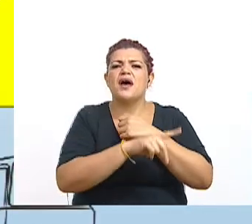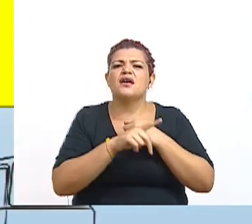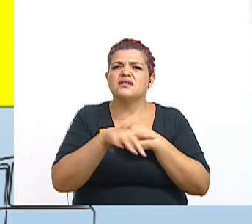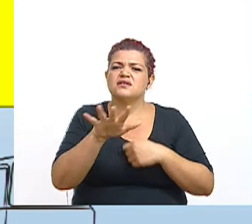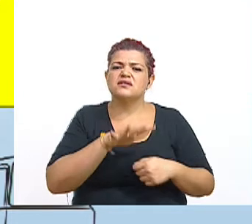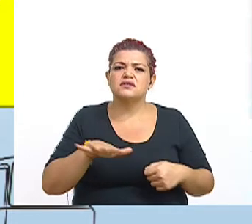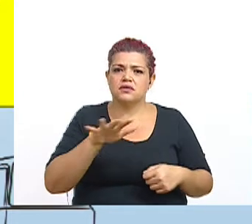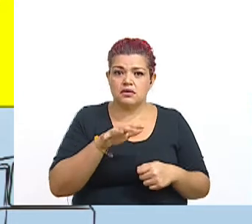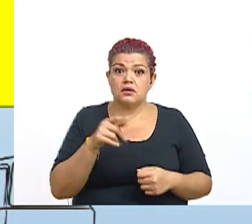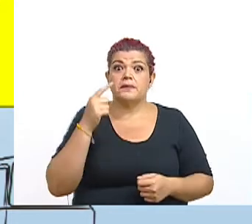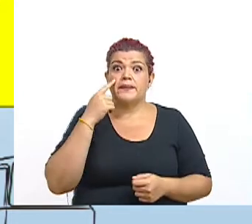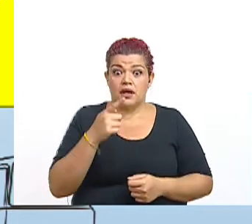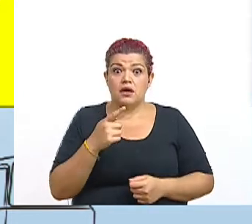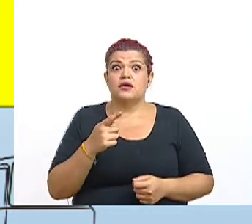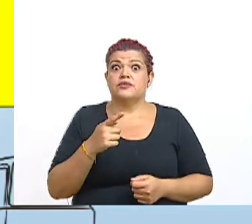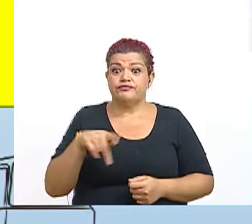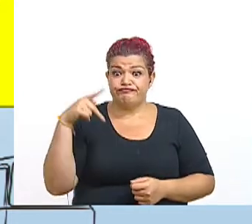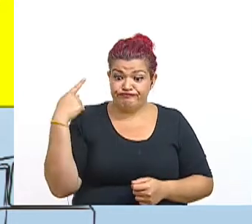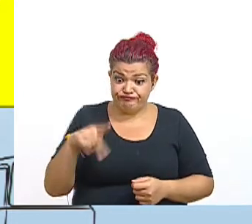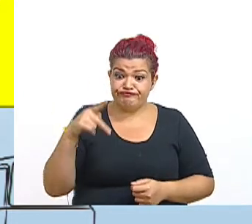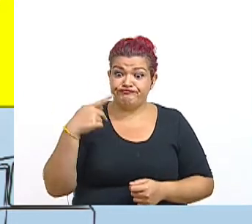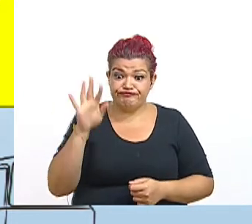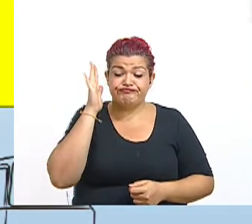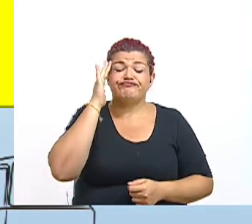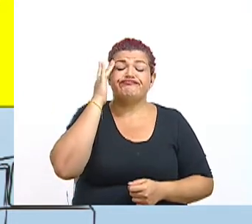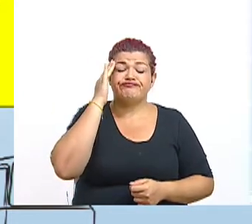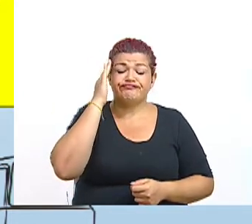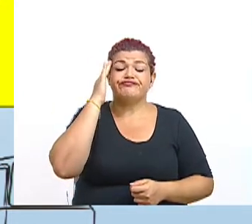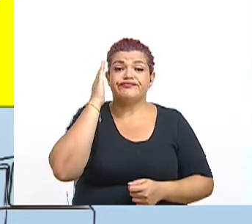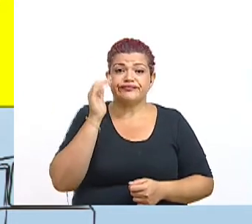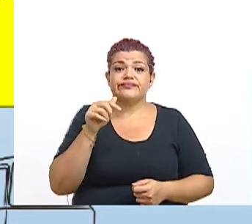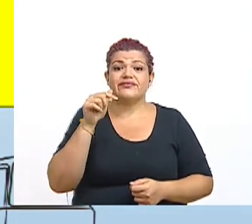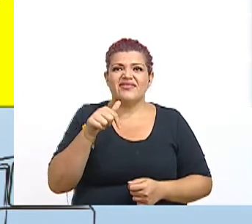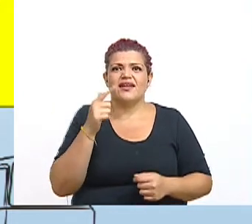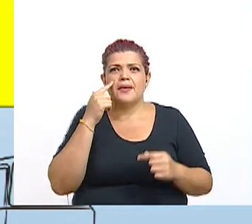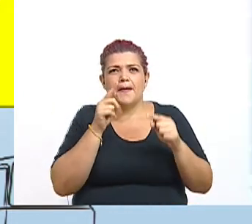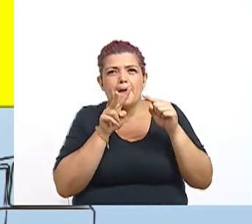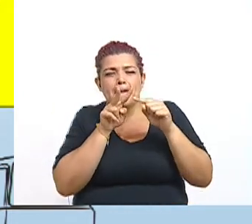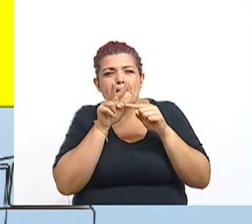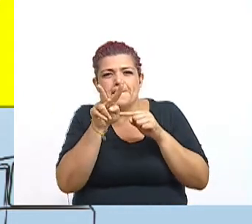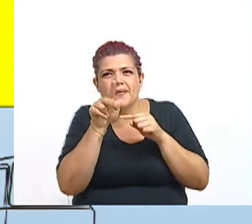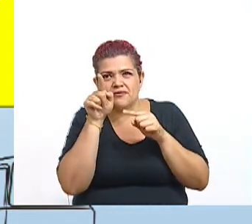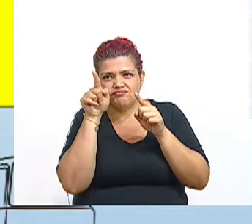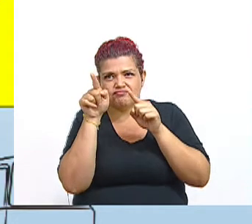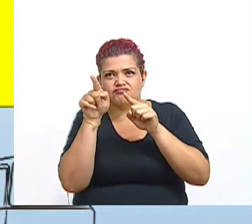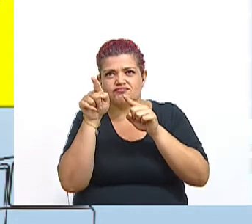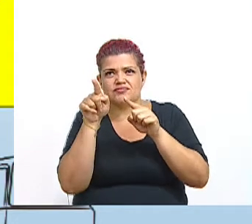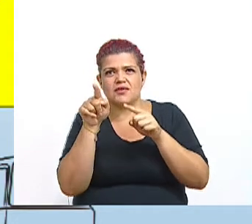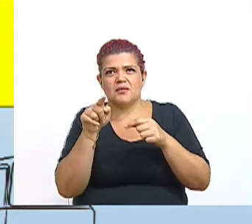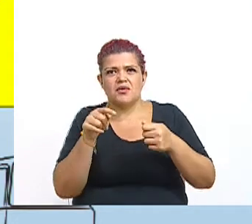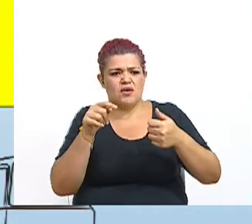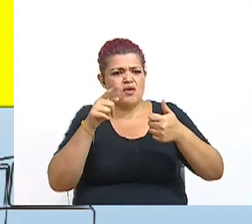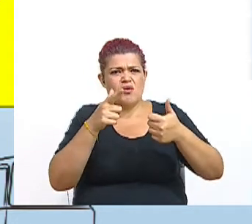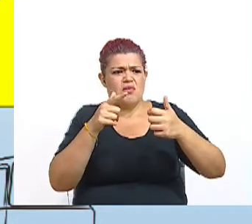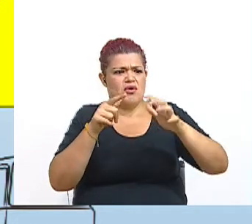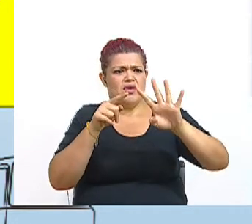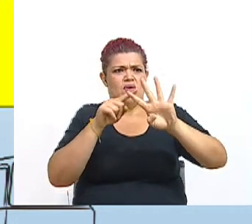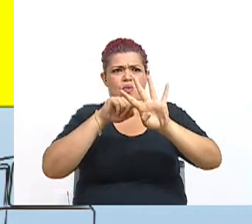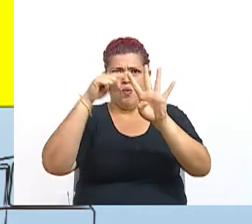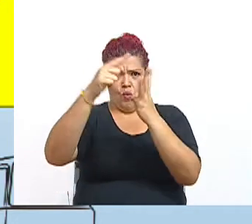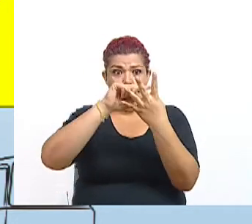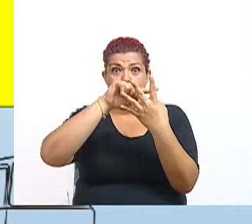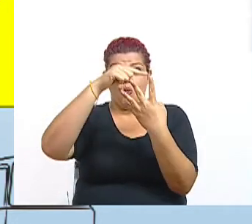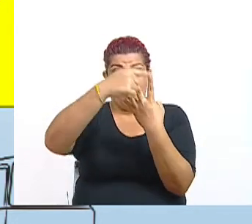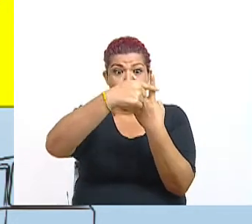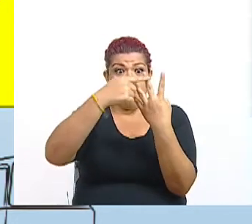algunos datos que verdaderamente son preocupantes. Y es que en este gráfico podemos apreciar cómo 3/4 partes de la